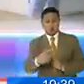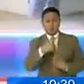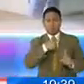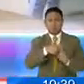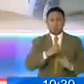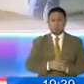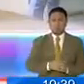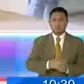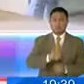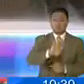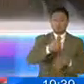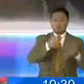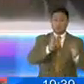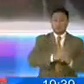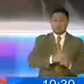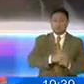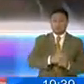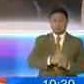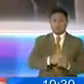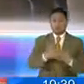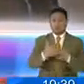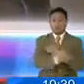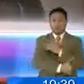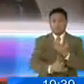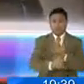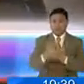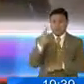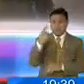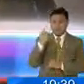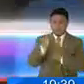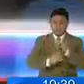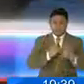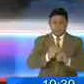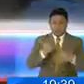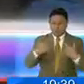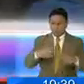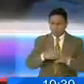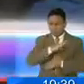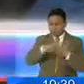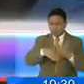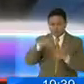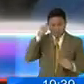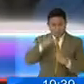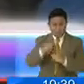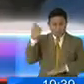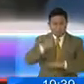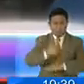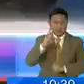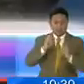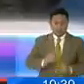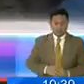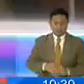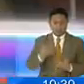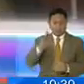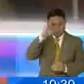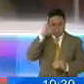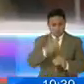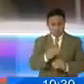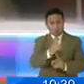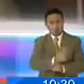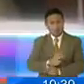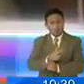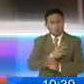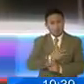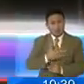Cada 4 de febrero, cientos de países conmemoran el Día Mundial contra el Cáncer, cuyo propósito es hacer un llamado a trabajar en la prevención y